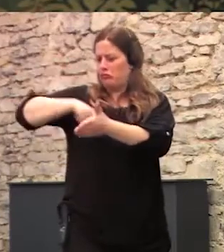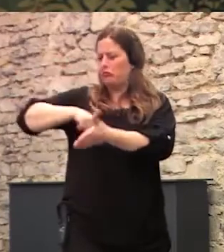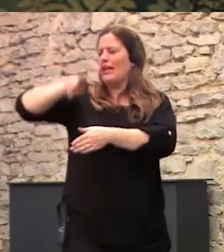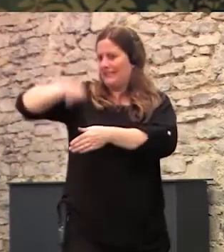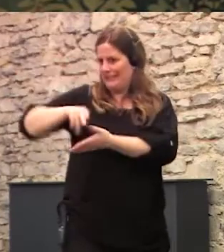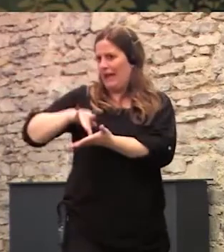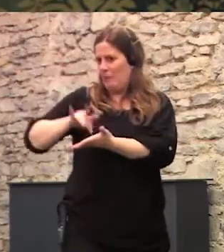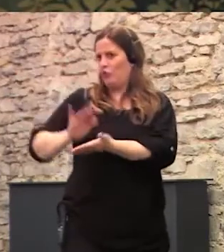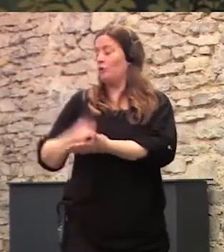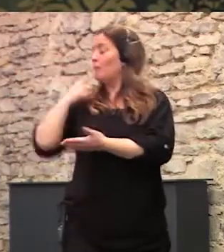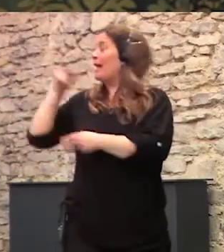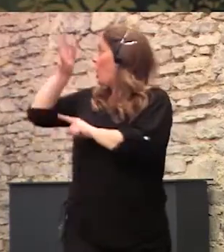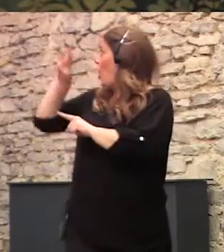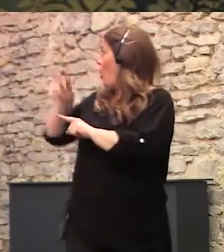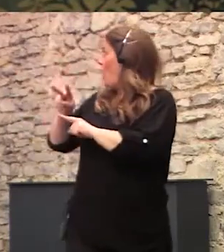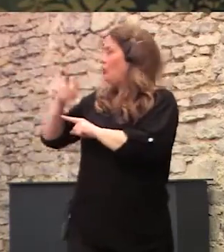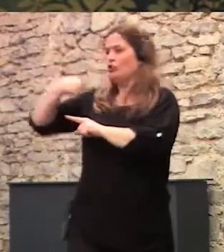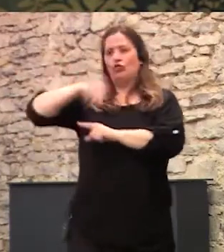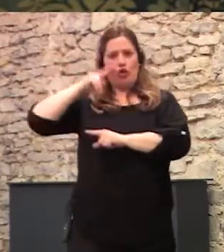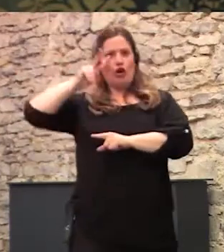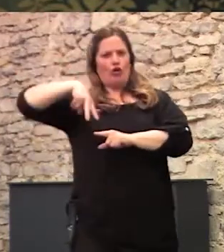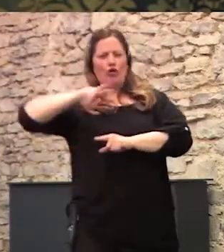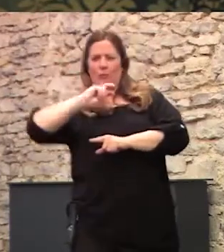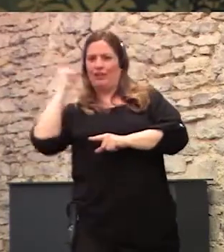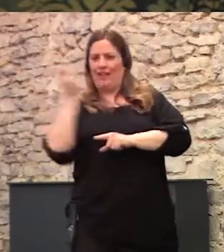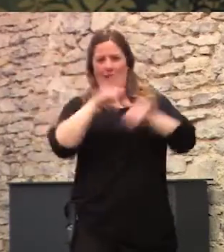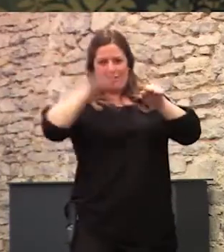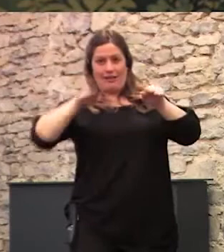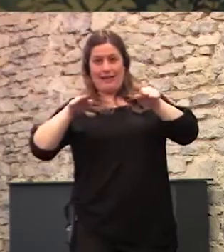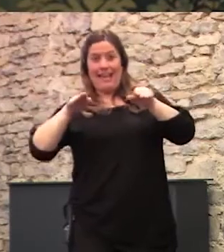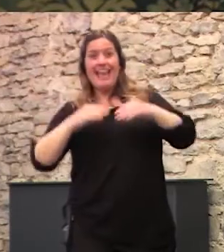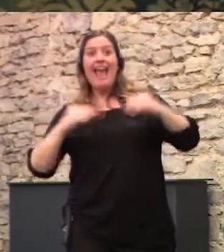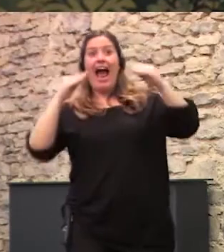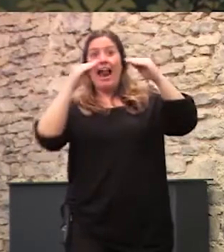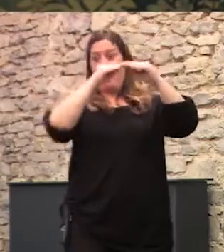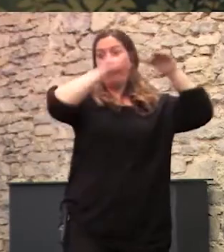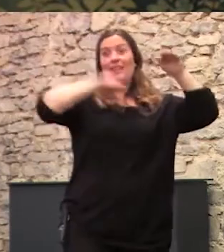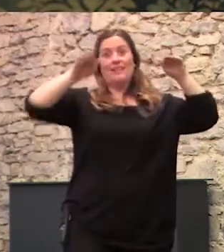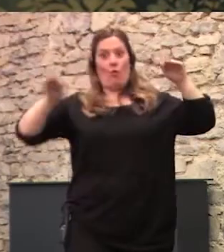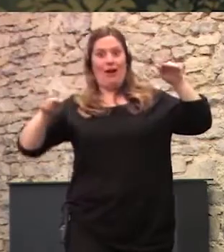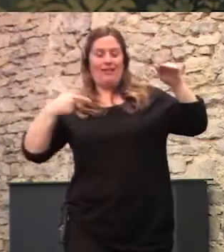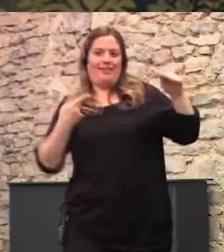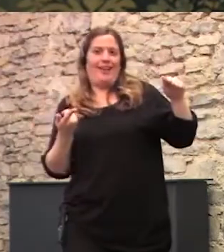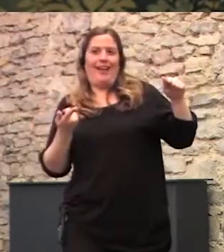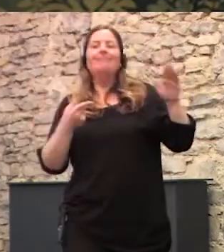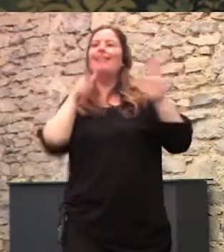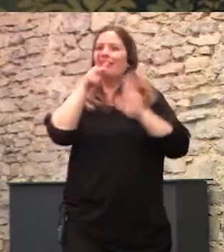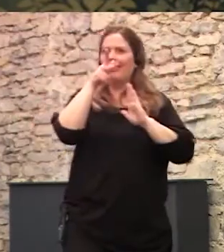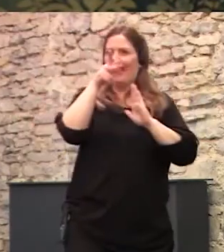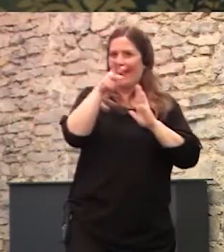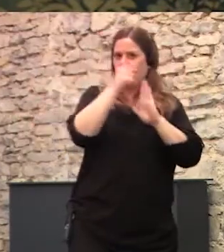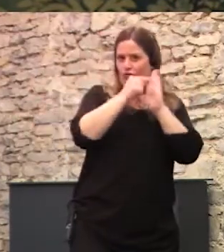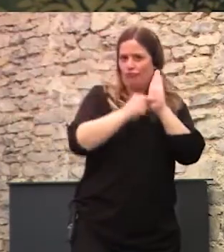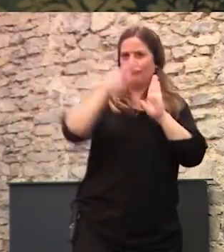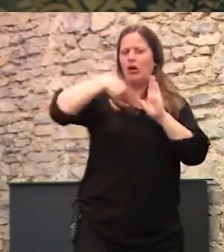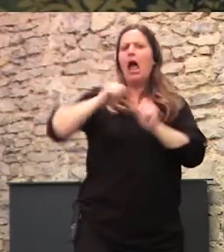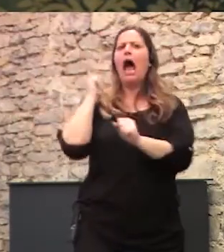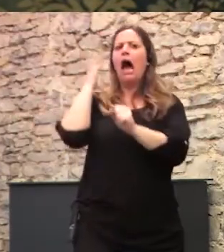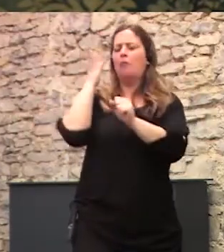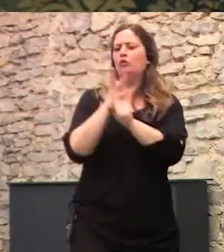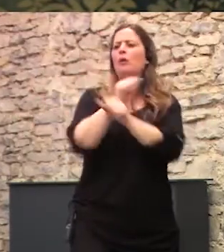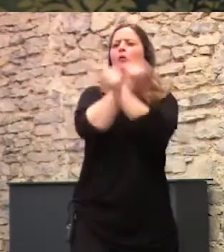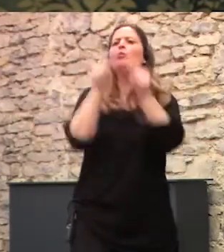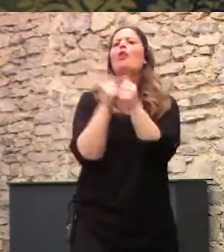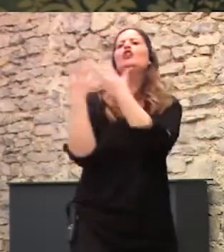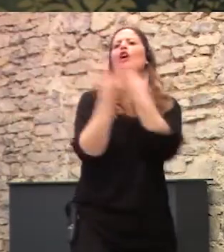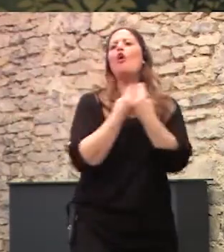Nos reconocemos diversas y a su vez desiguales en condiciones de derechos. Apostamos por modelos de convivencia y reconocimiento